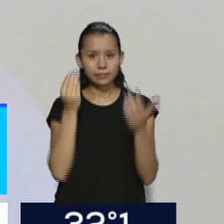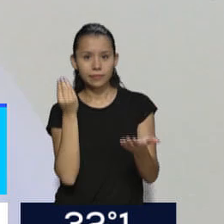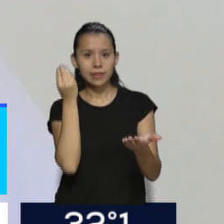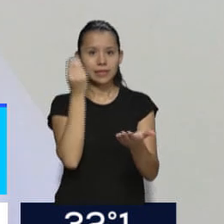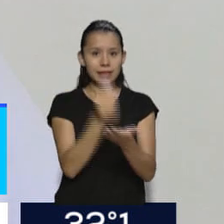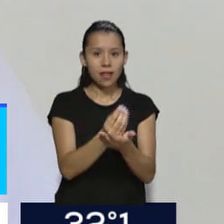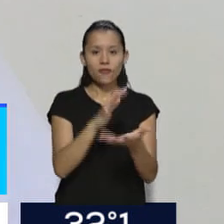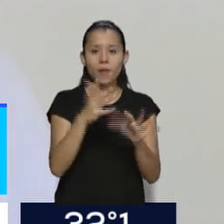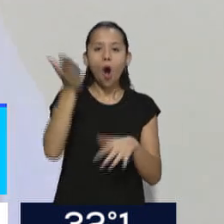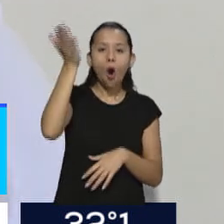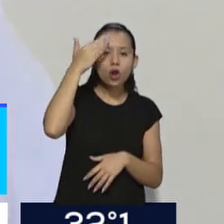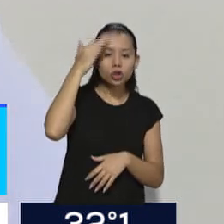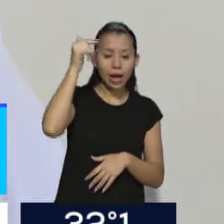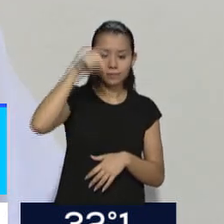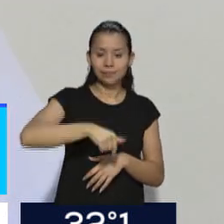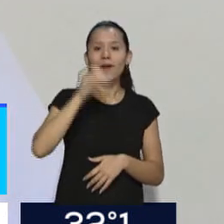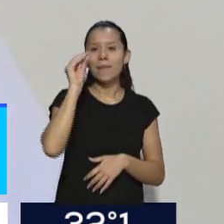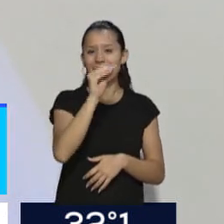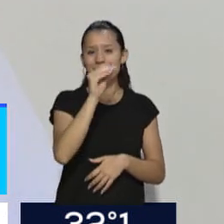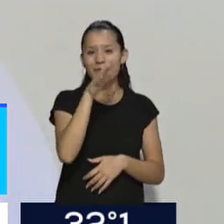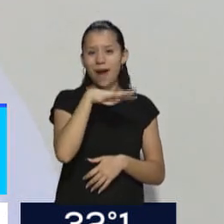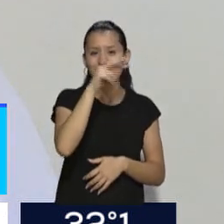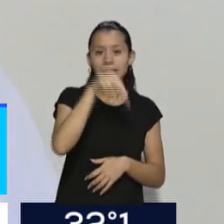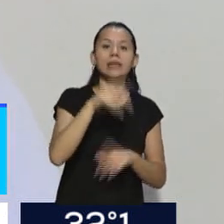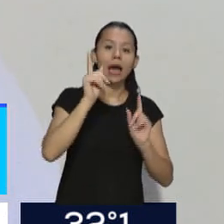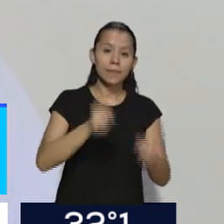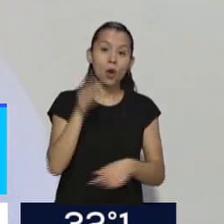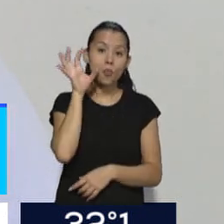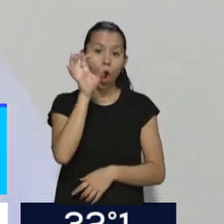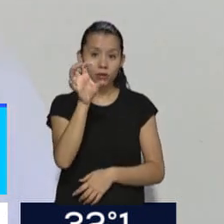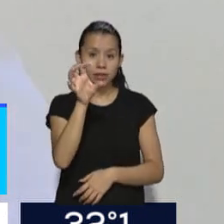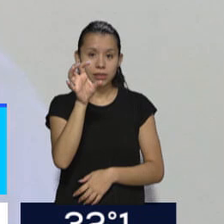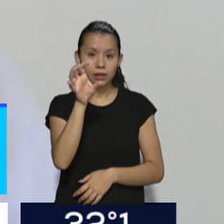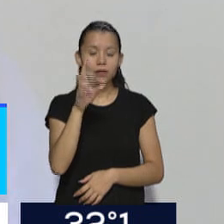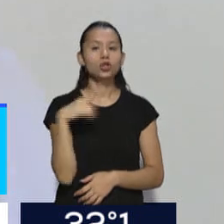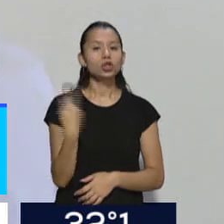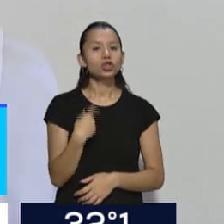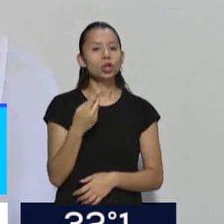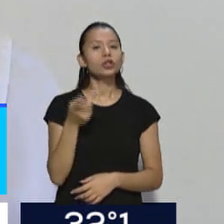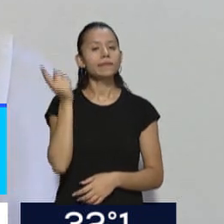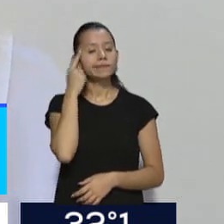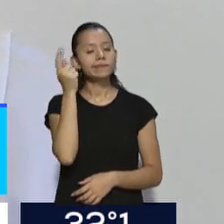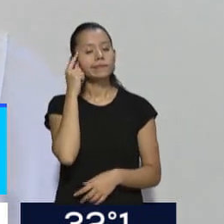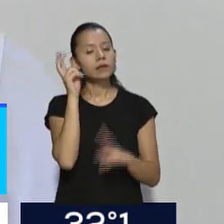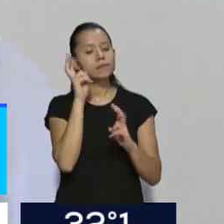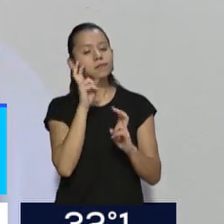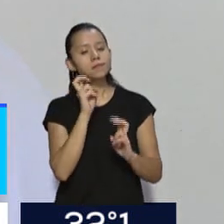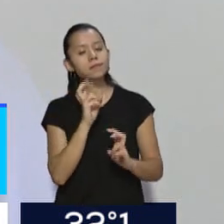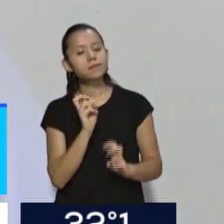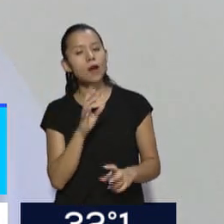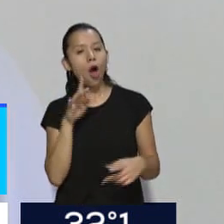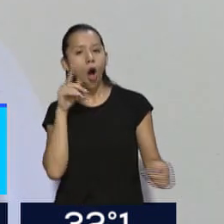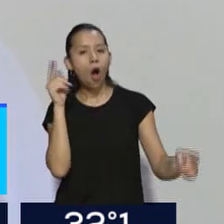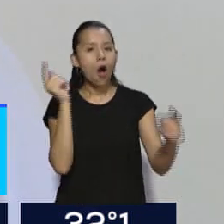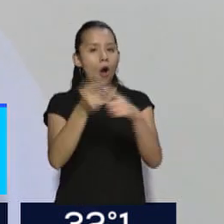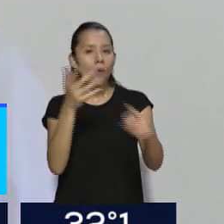cultural, tanto del departamento como de la provincia. En ese sentido, nosotros ya estamos vislumbrando un horizonte y